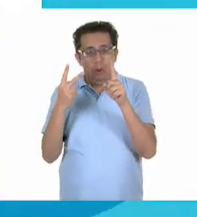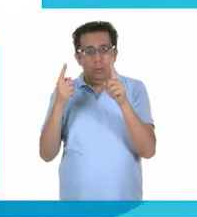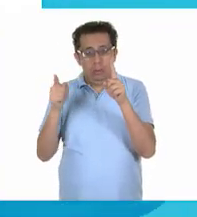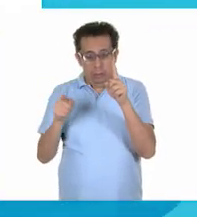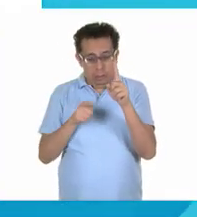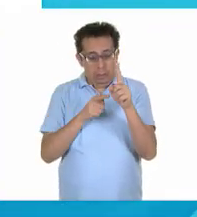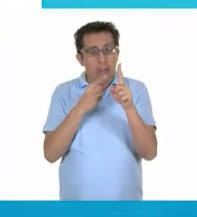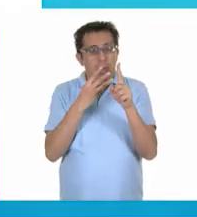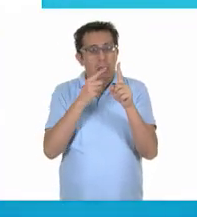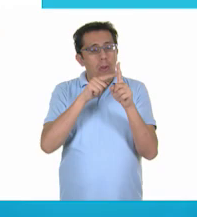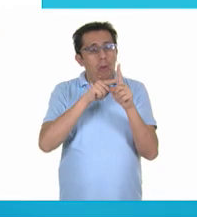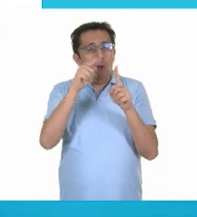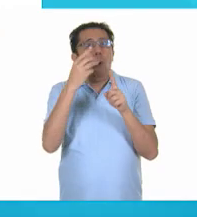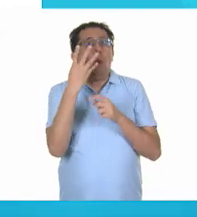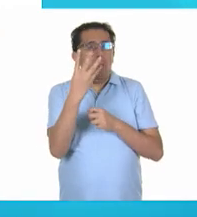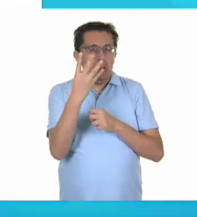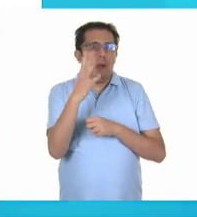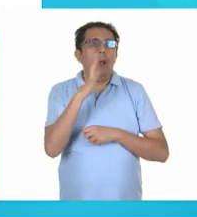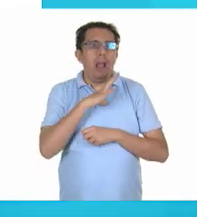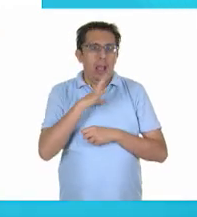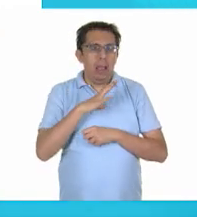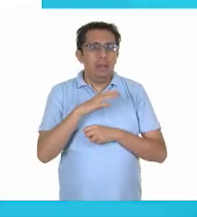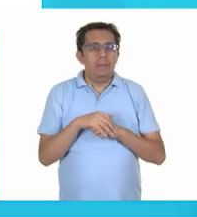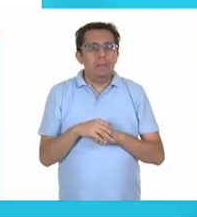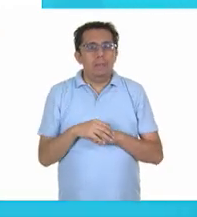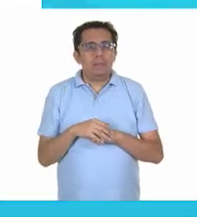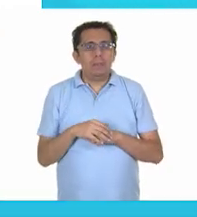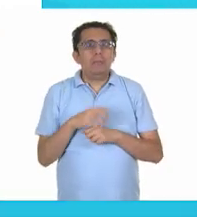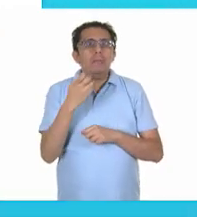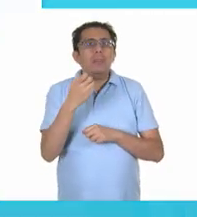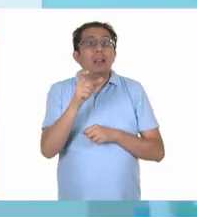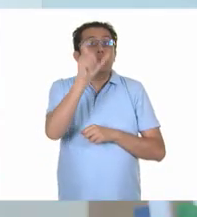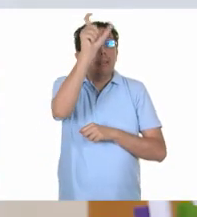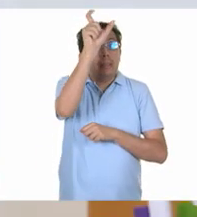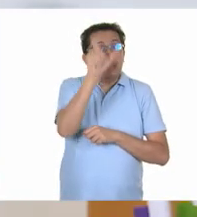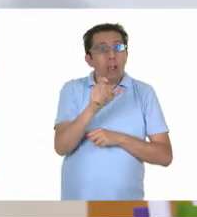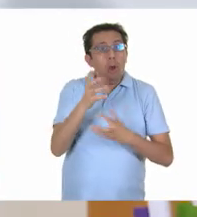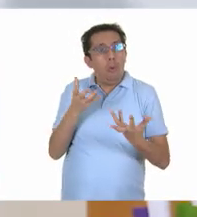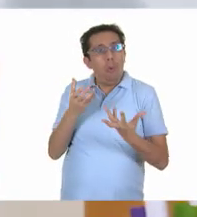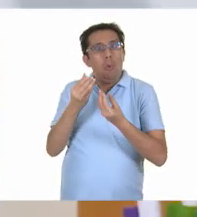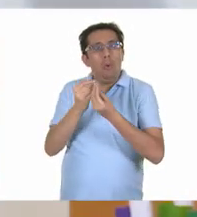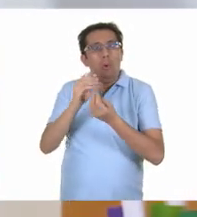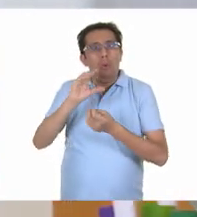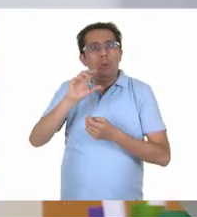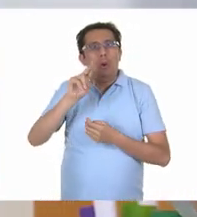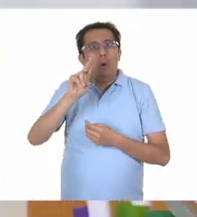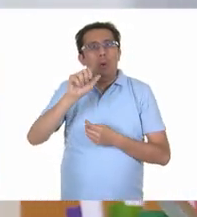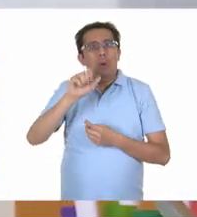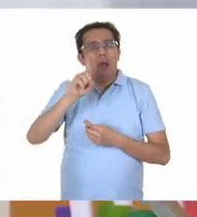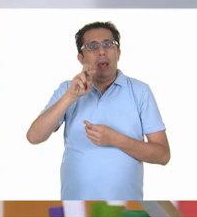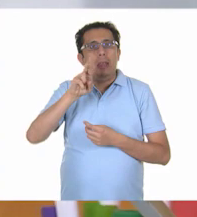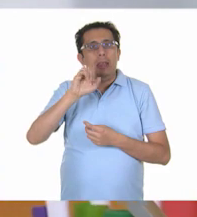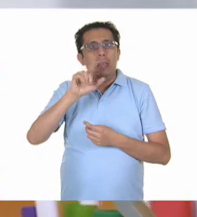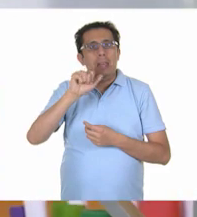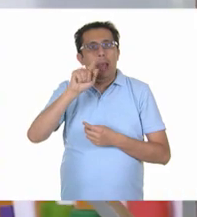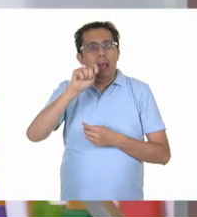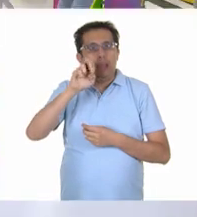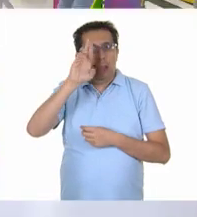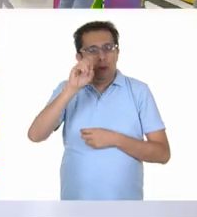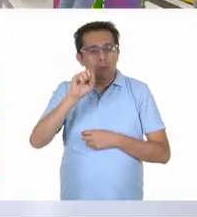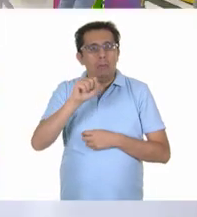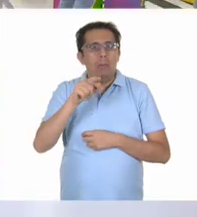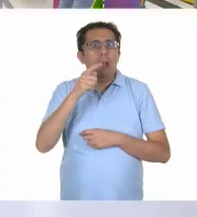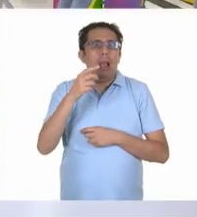tiene uno, dos, tres, cuatro. Por lo tanto, va con los